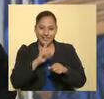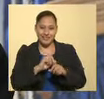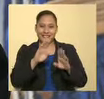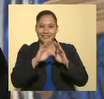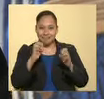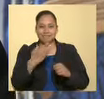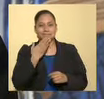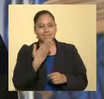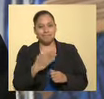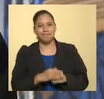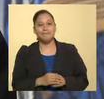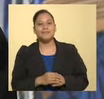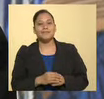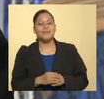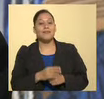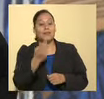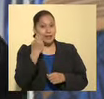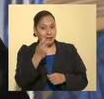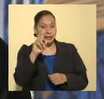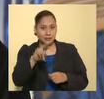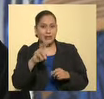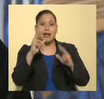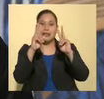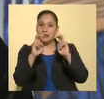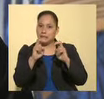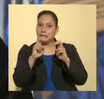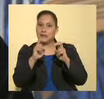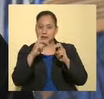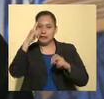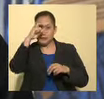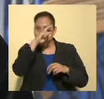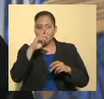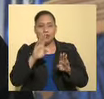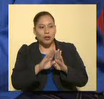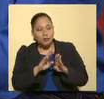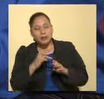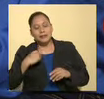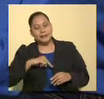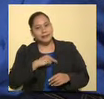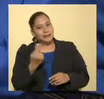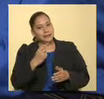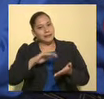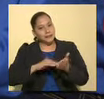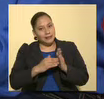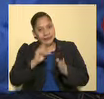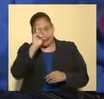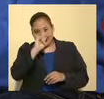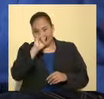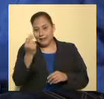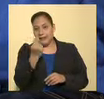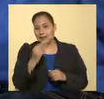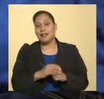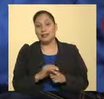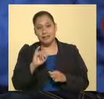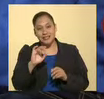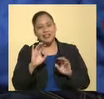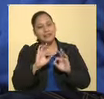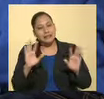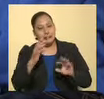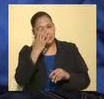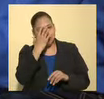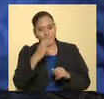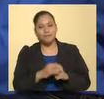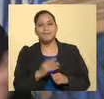Buenos días, buen día al auditorio. Esto, efectivamente, es un tema polémico, es un tema que hay que tratar con mucho cuidado, claro, con cierta